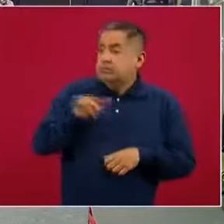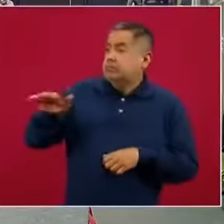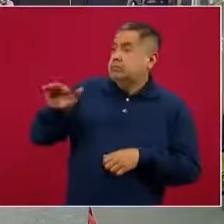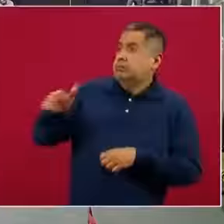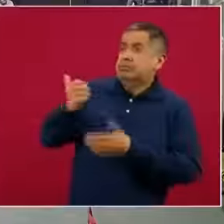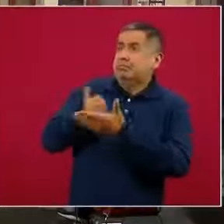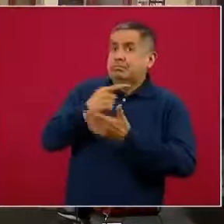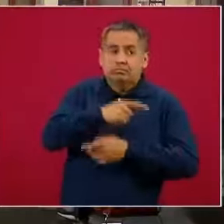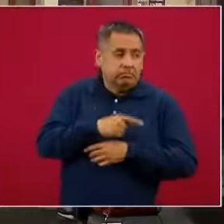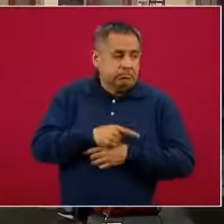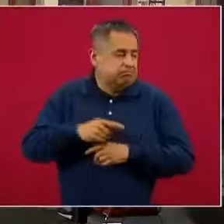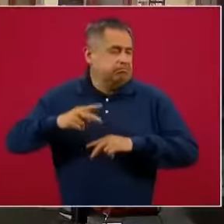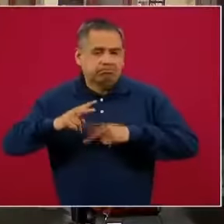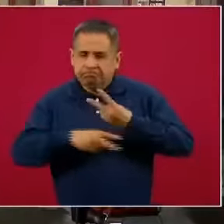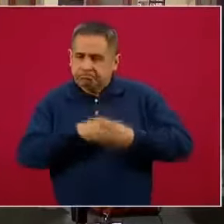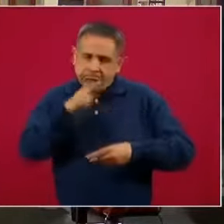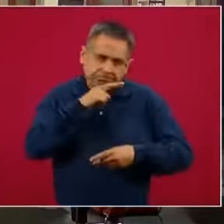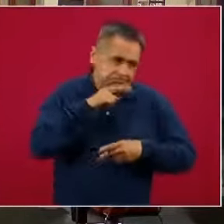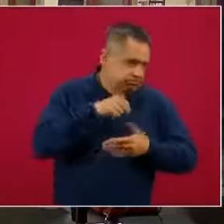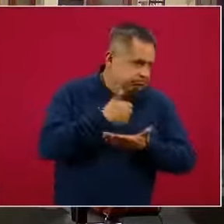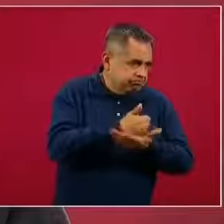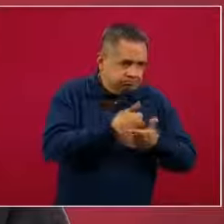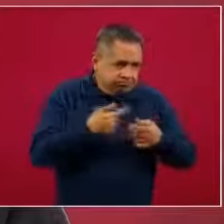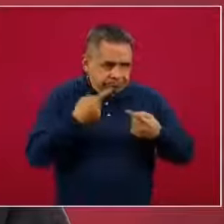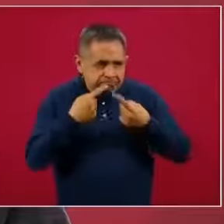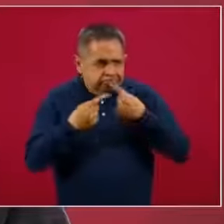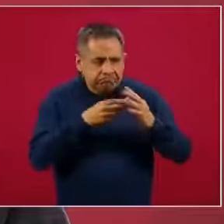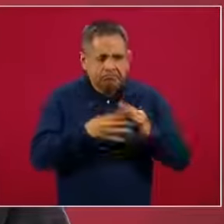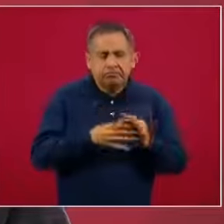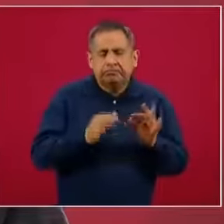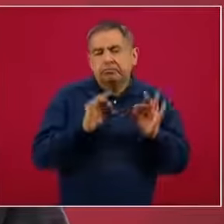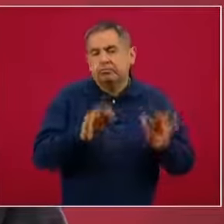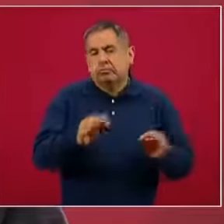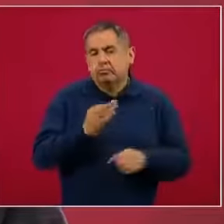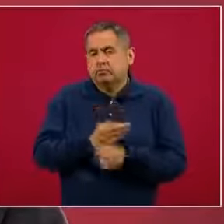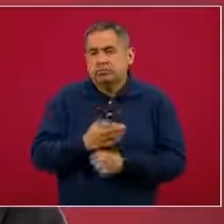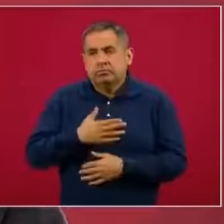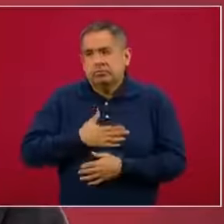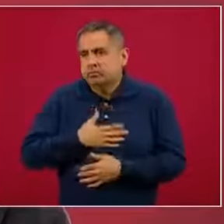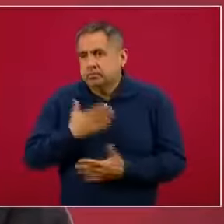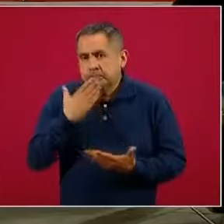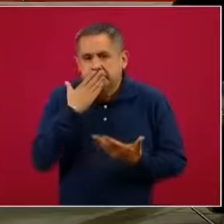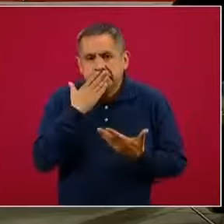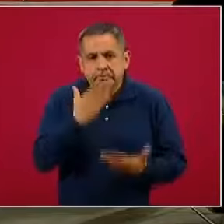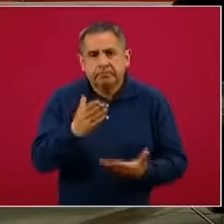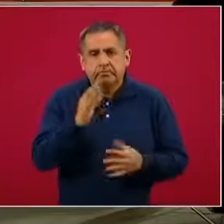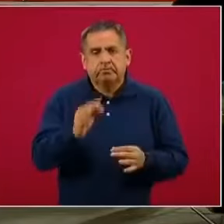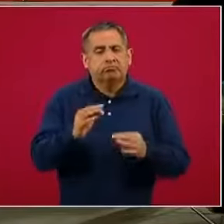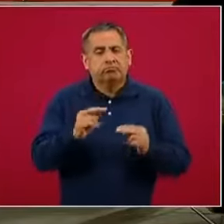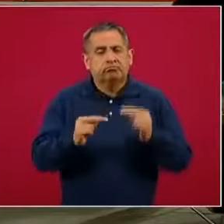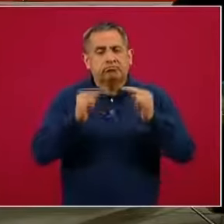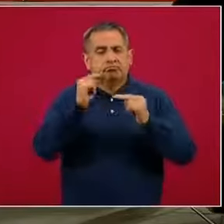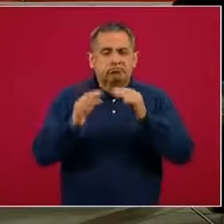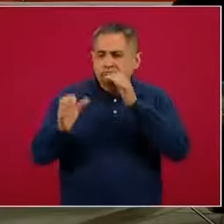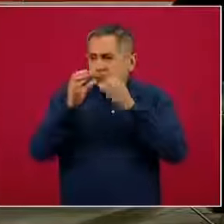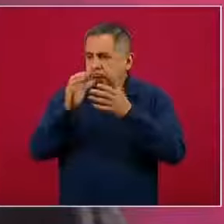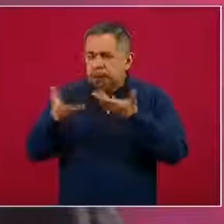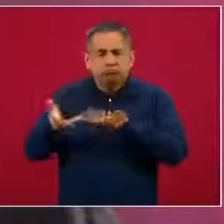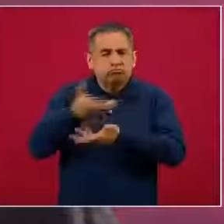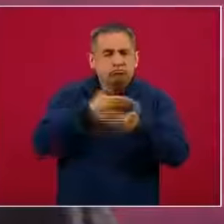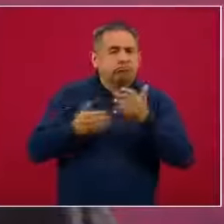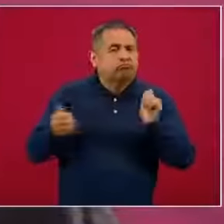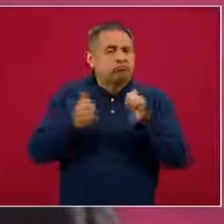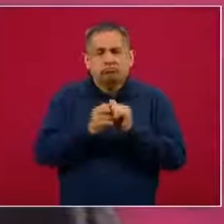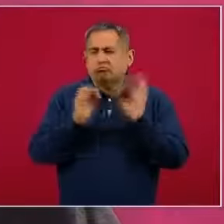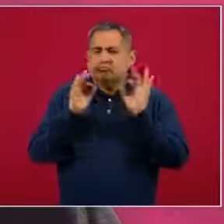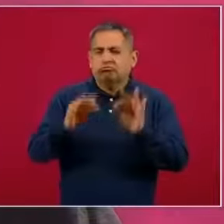apoyo y, como decía al inicio, estamos muy complacidos del buen nivel de comunicación que existe